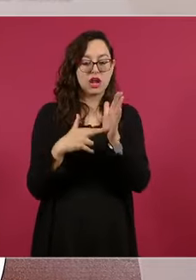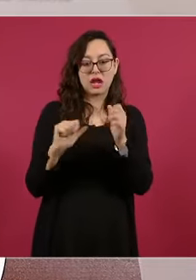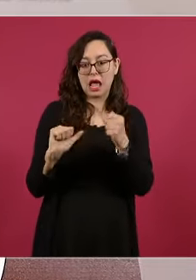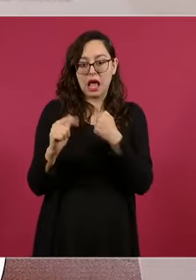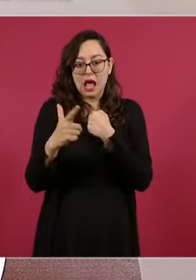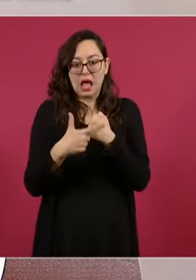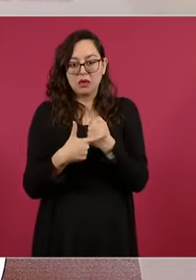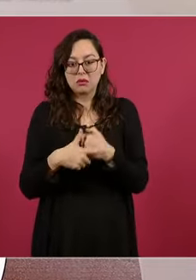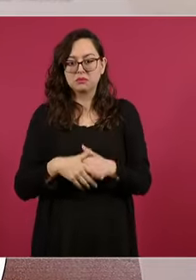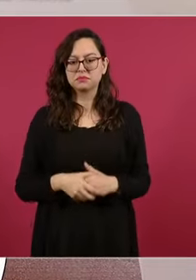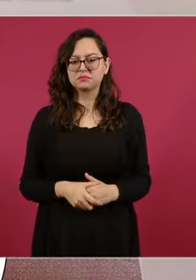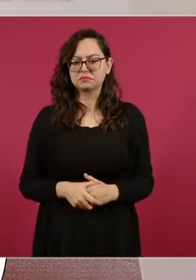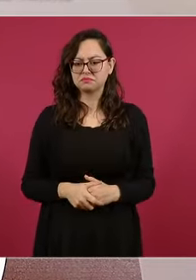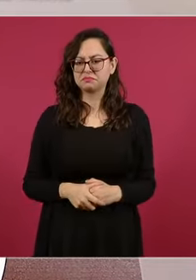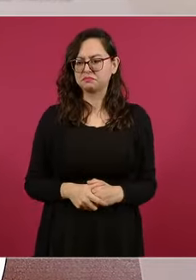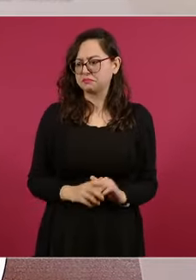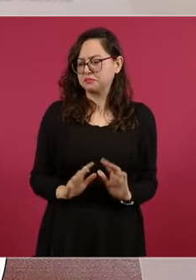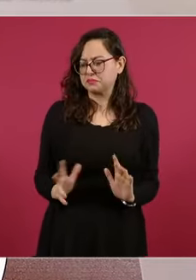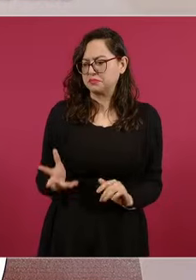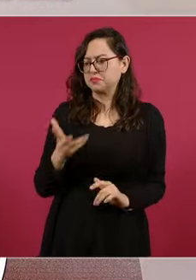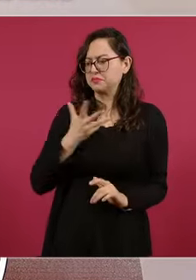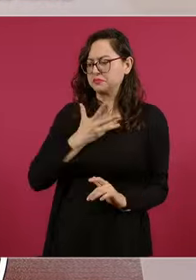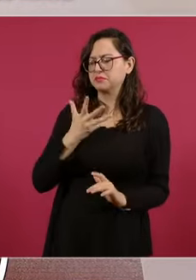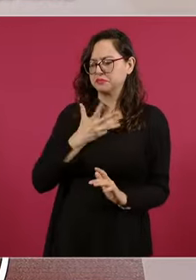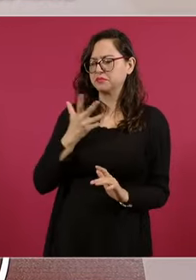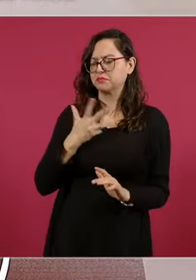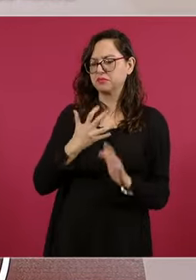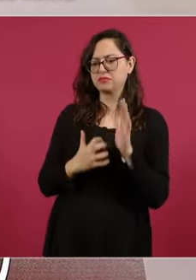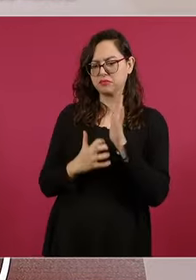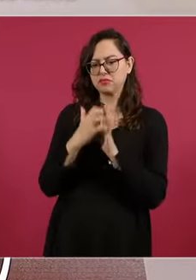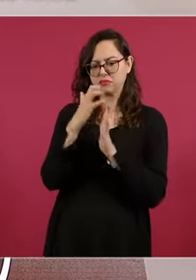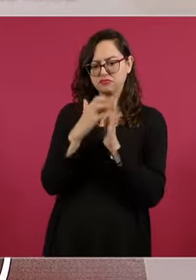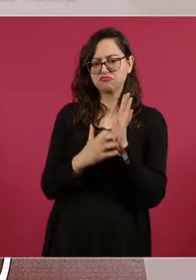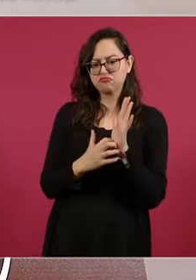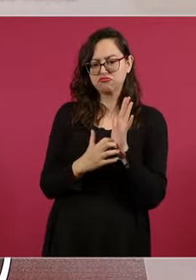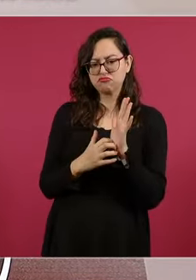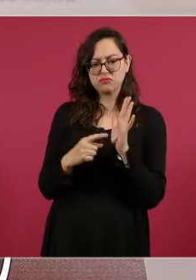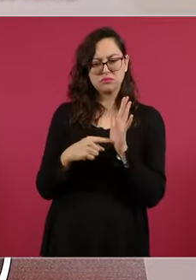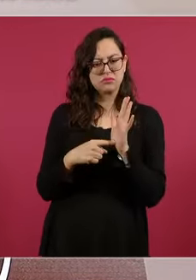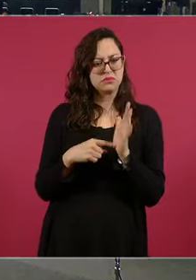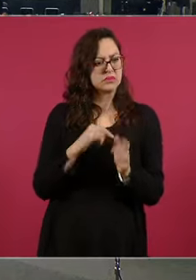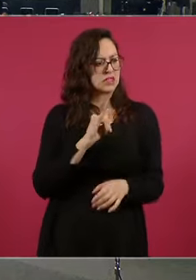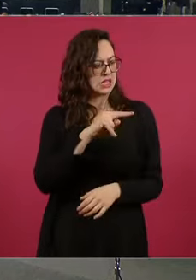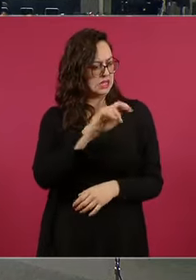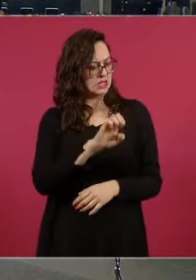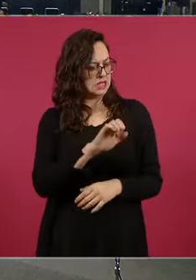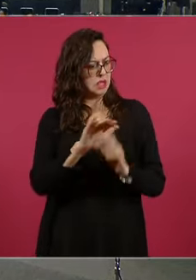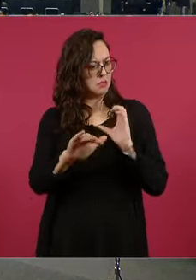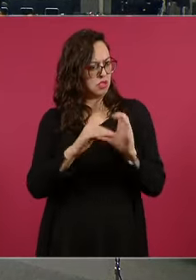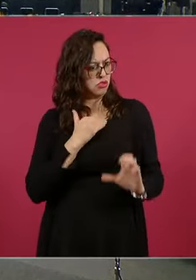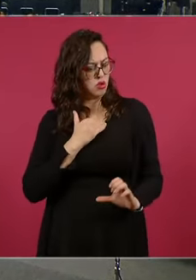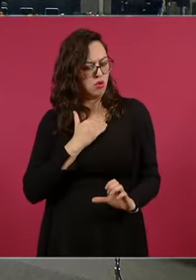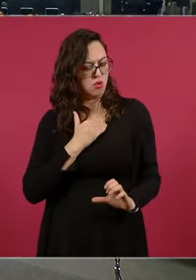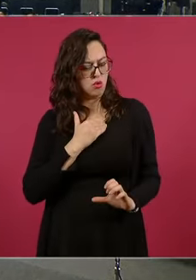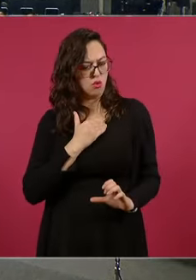que me decía Jesús, no sé si lo enviaron. Yo lo pedí,